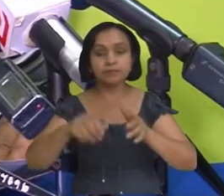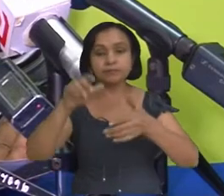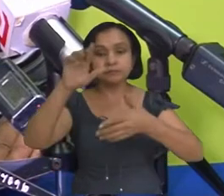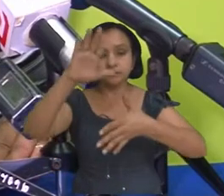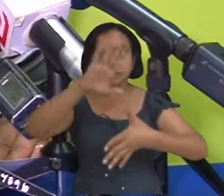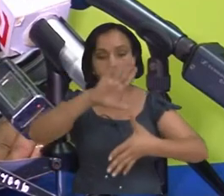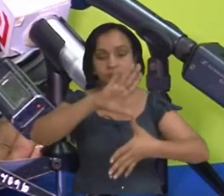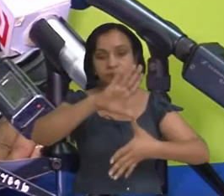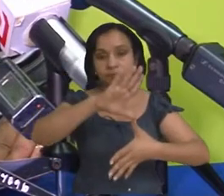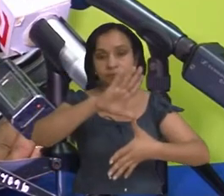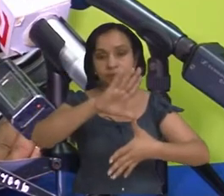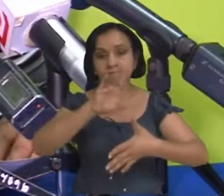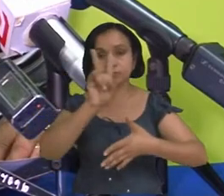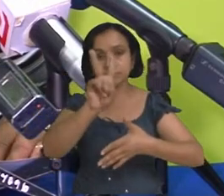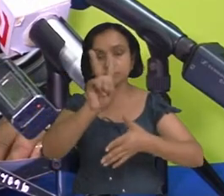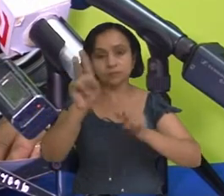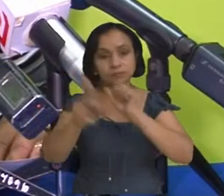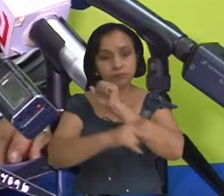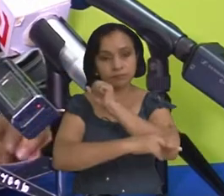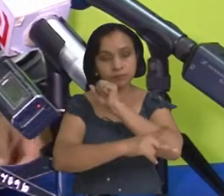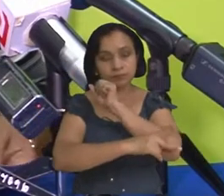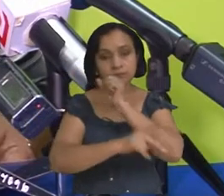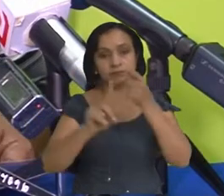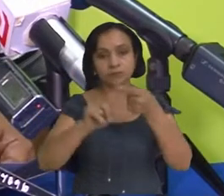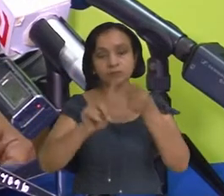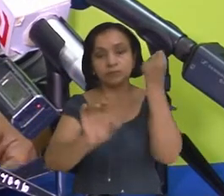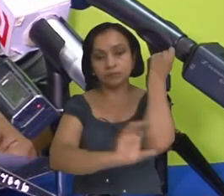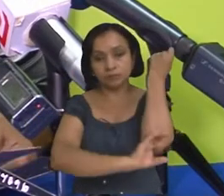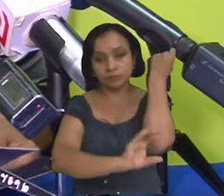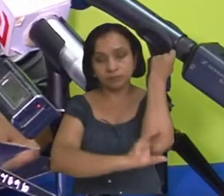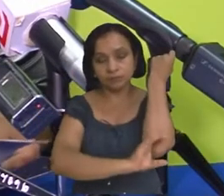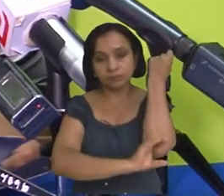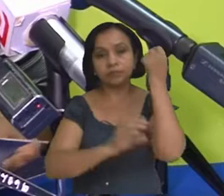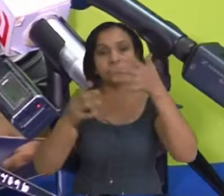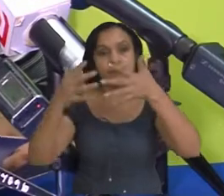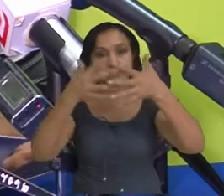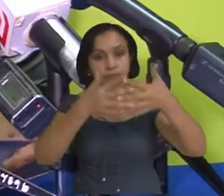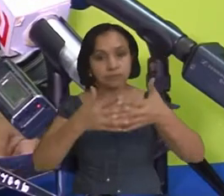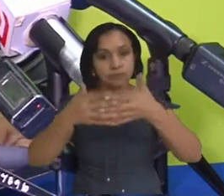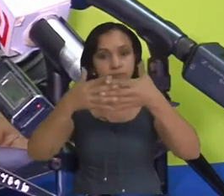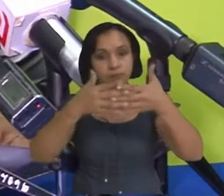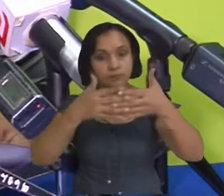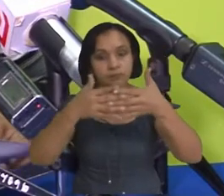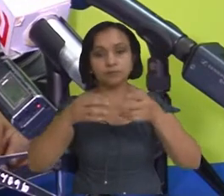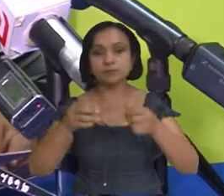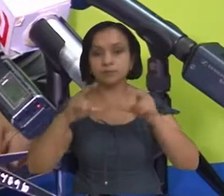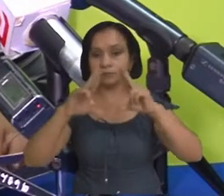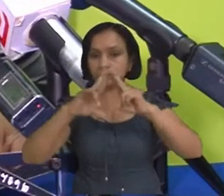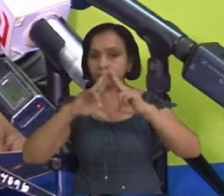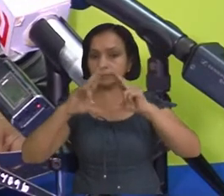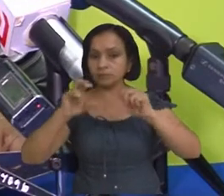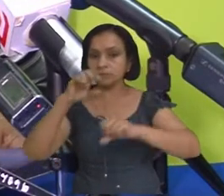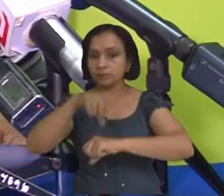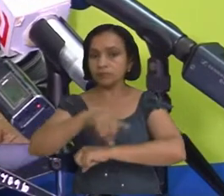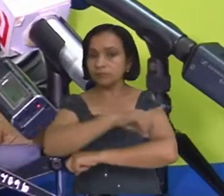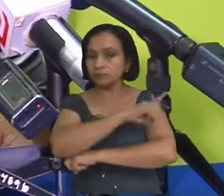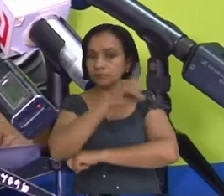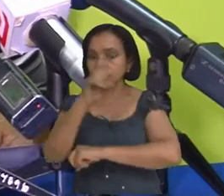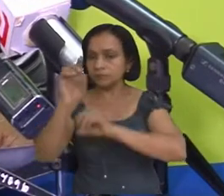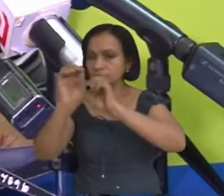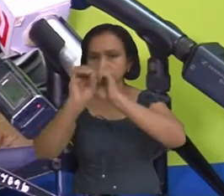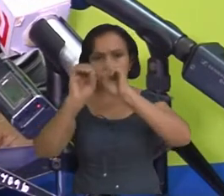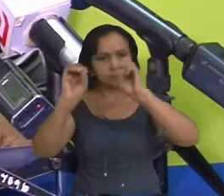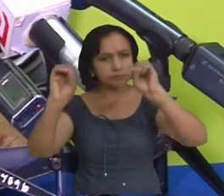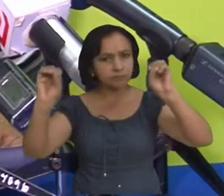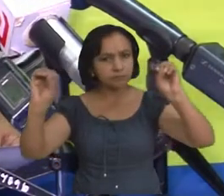Américas solamente tenemos dos países afectados que son Canadá y Estados Unidos. Nicaragua al día de hoy no reporta ningún